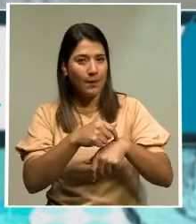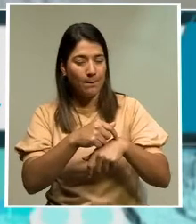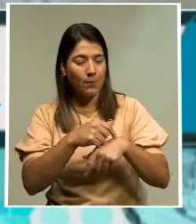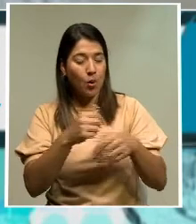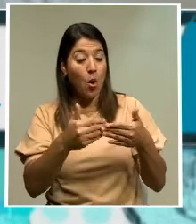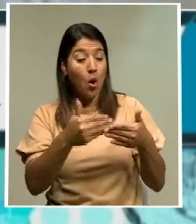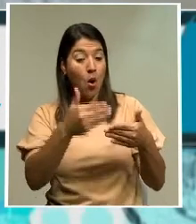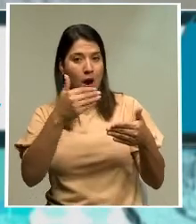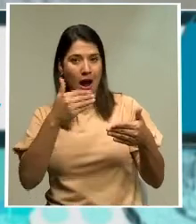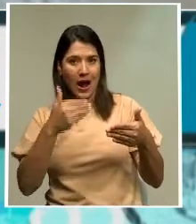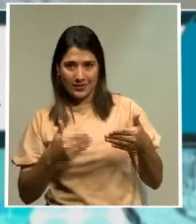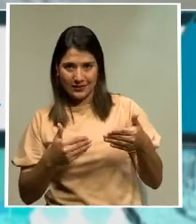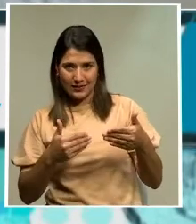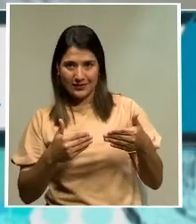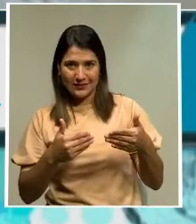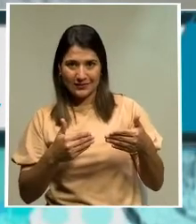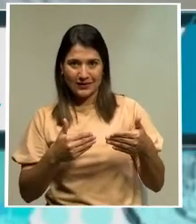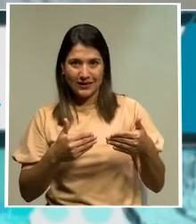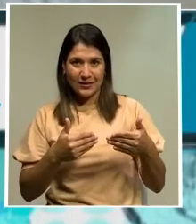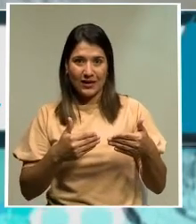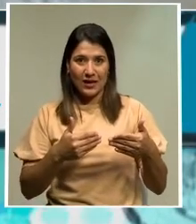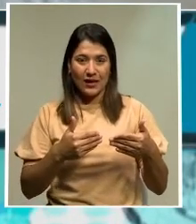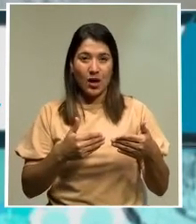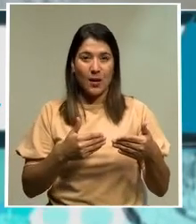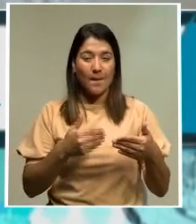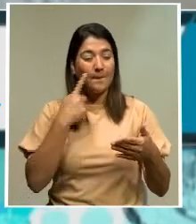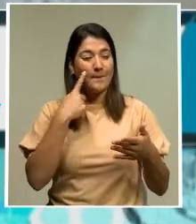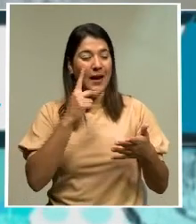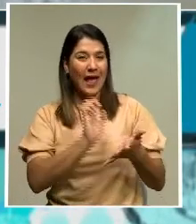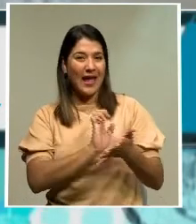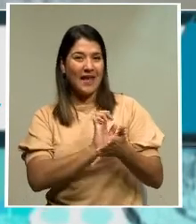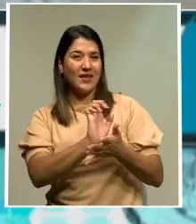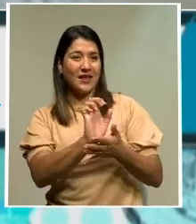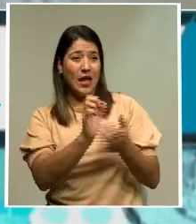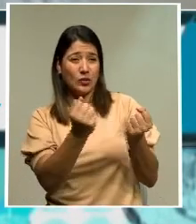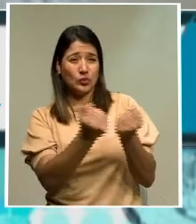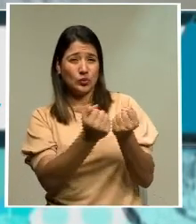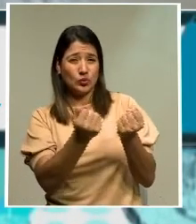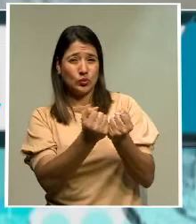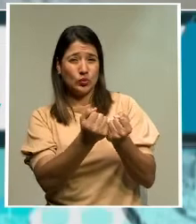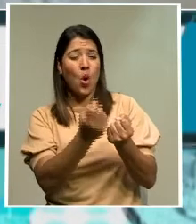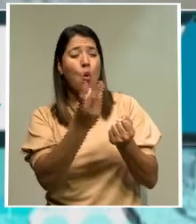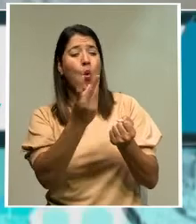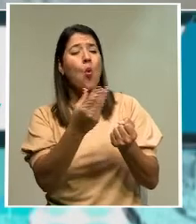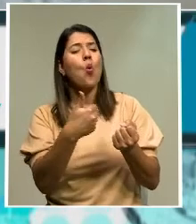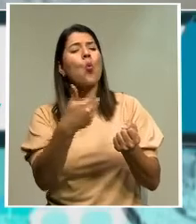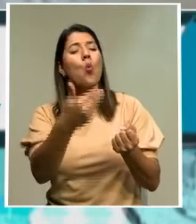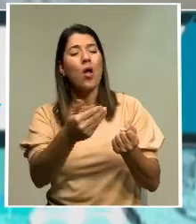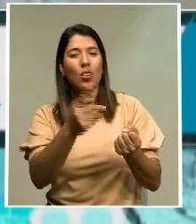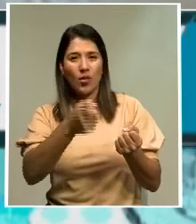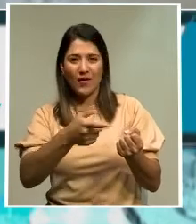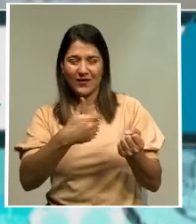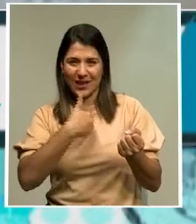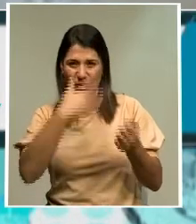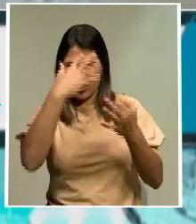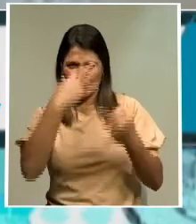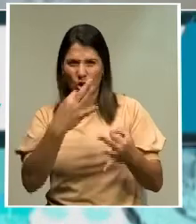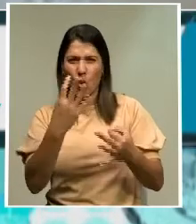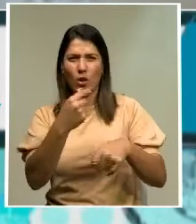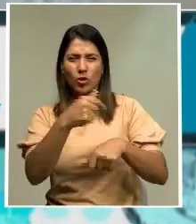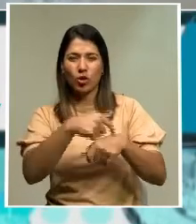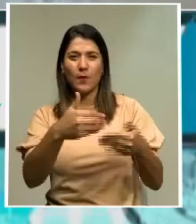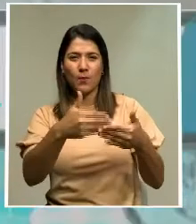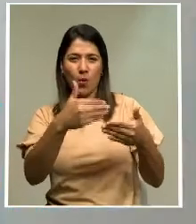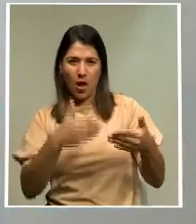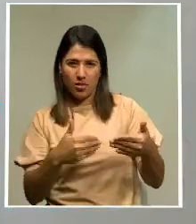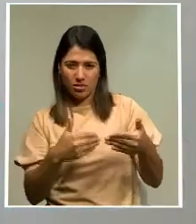retorno se deberían tomar medidas para evitar un colapso en los hospitales de la Caja? Yo creo que ese es el momento,